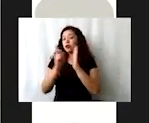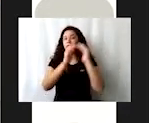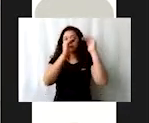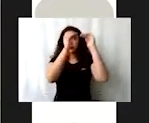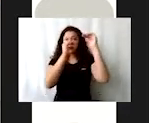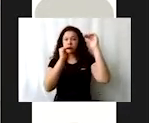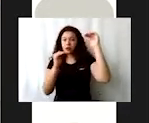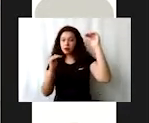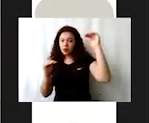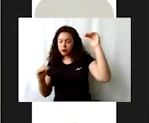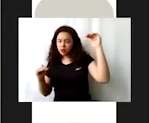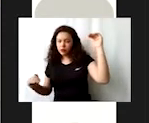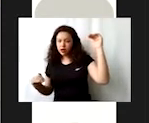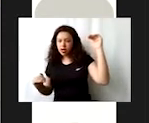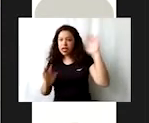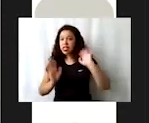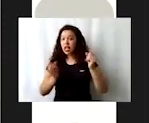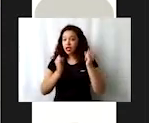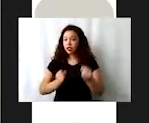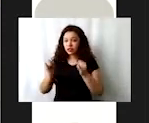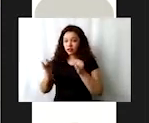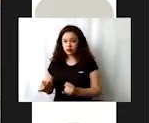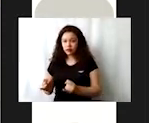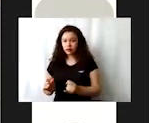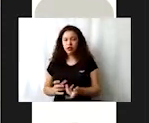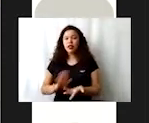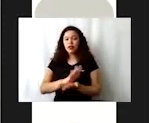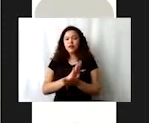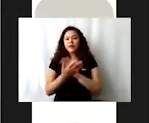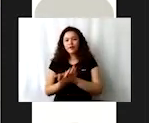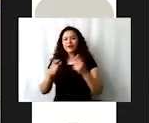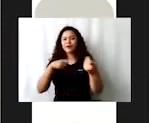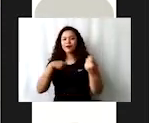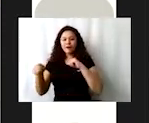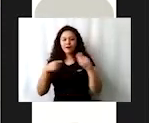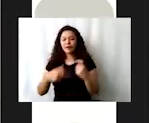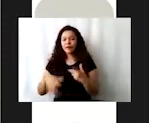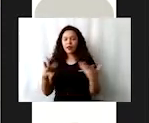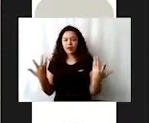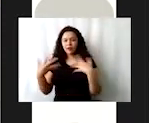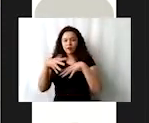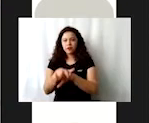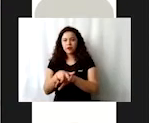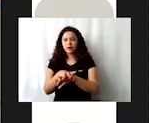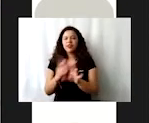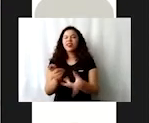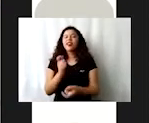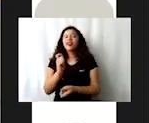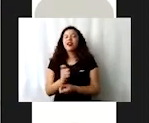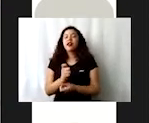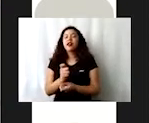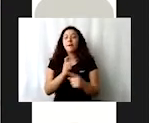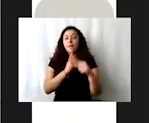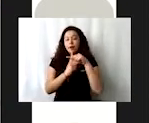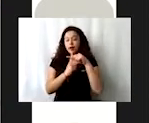a la estructura flexible y adaptable, en donde lo que vamos a hacer es sumar más